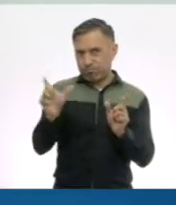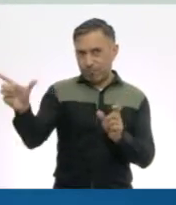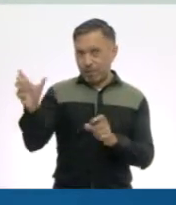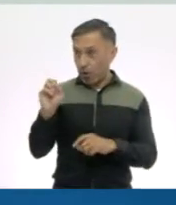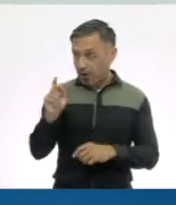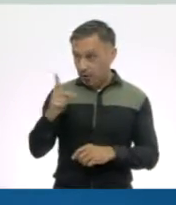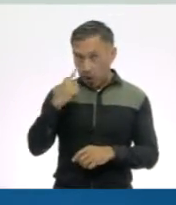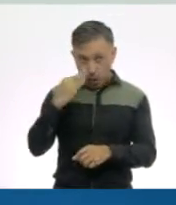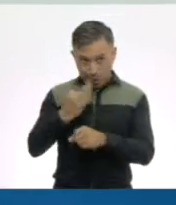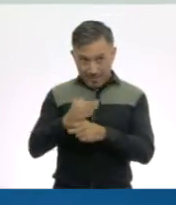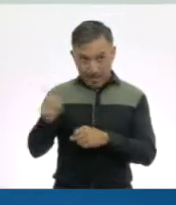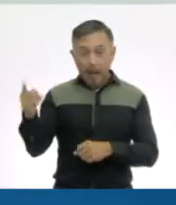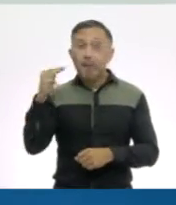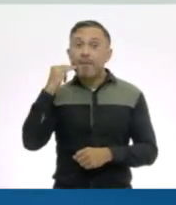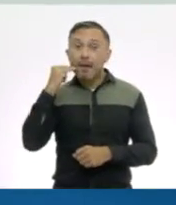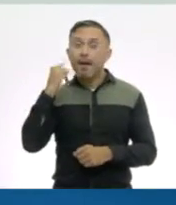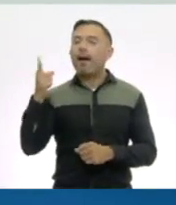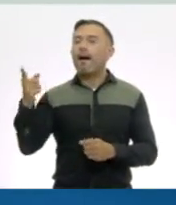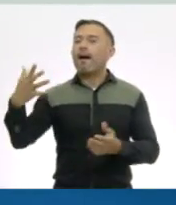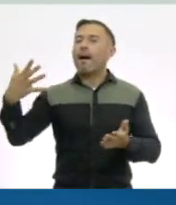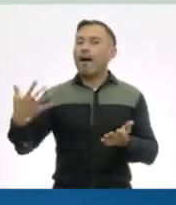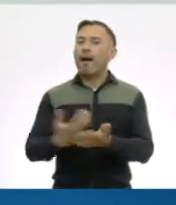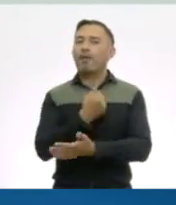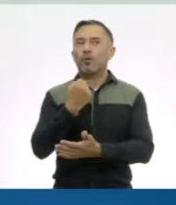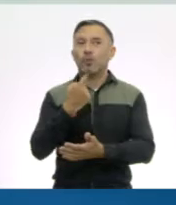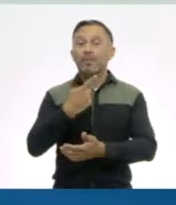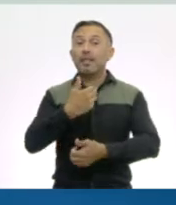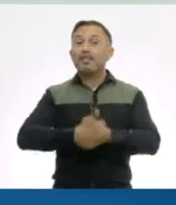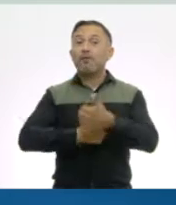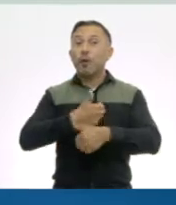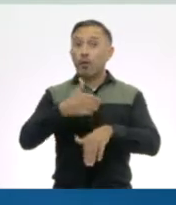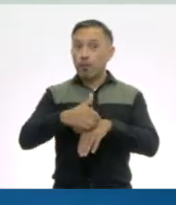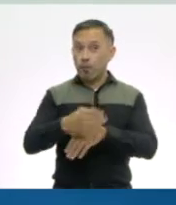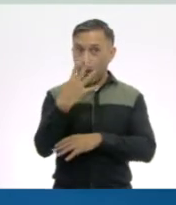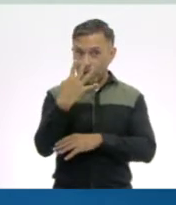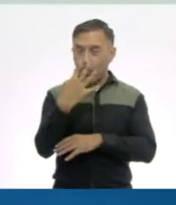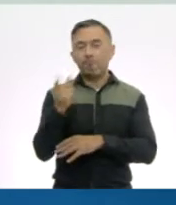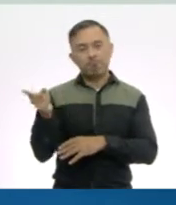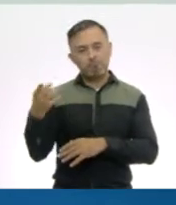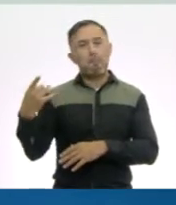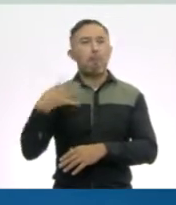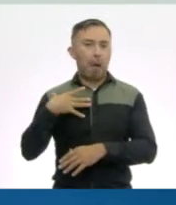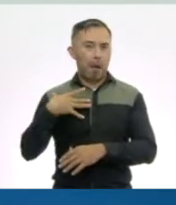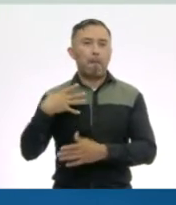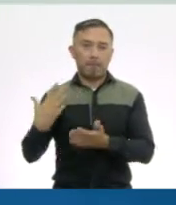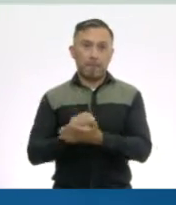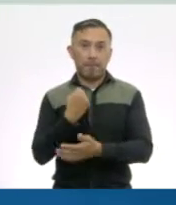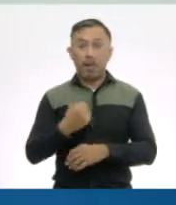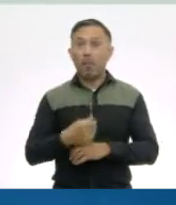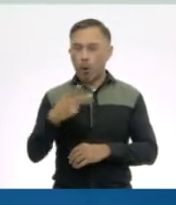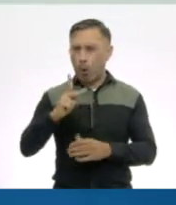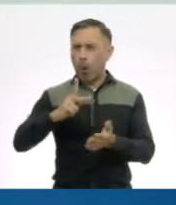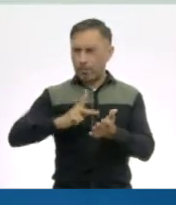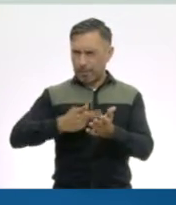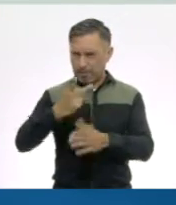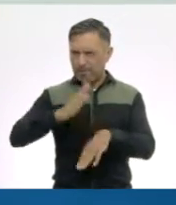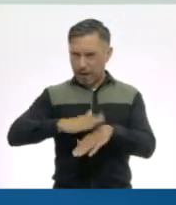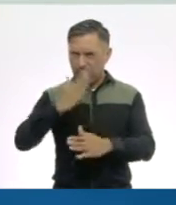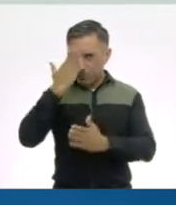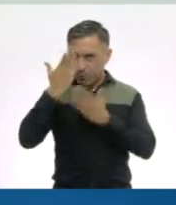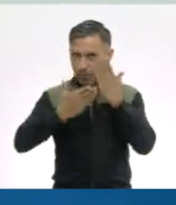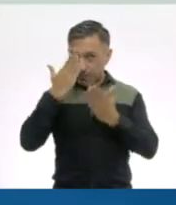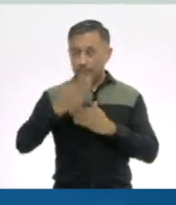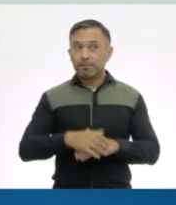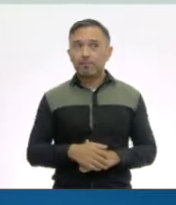como ganadora del desafío número 4. Ajá. Sin embargo, para repasar, les voy a pedir, que por